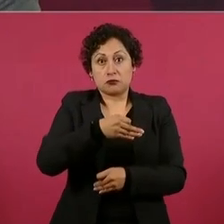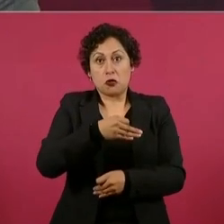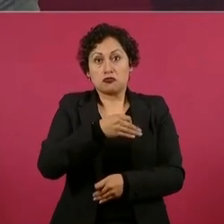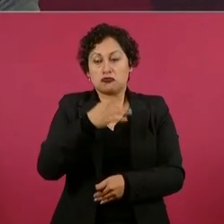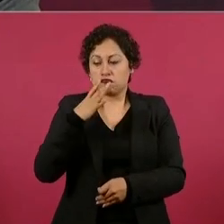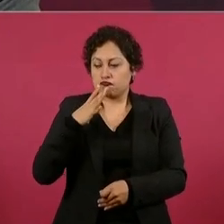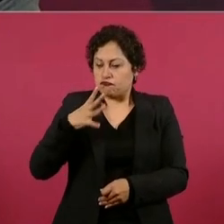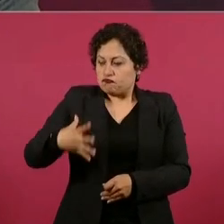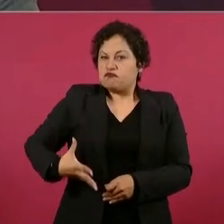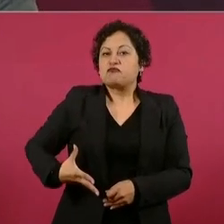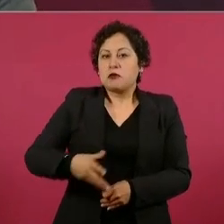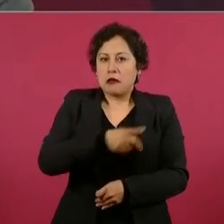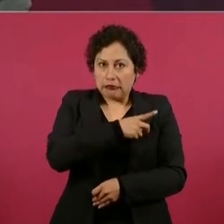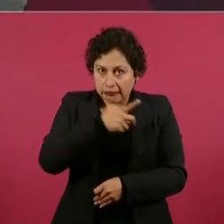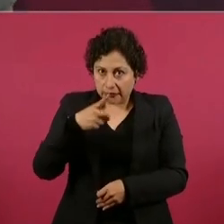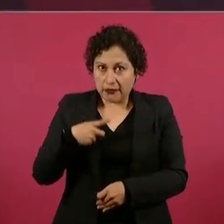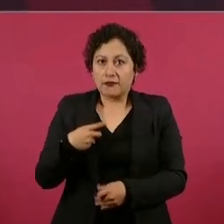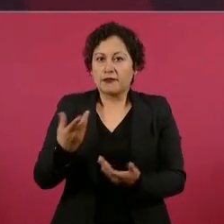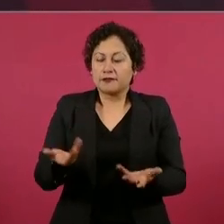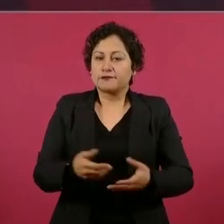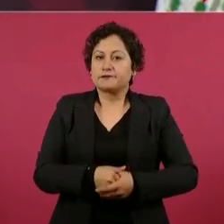No hay